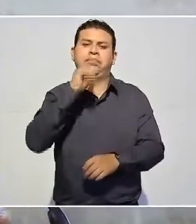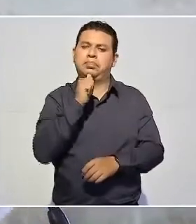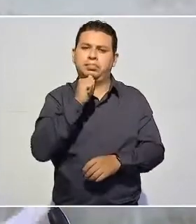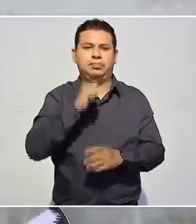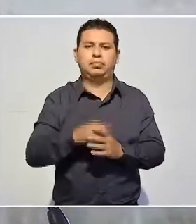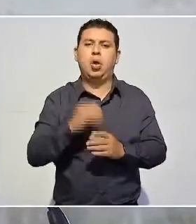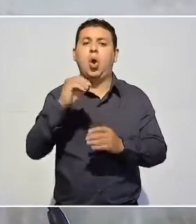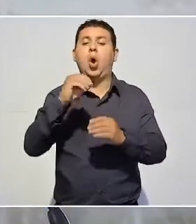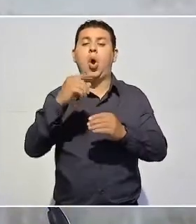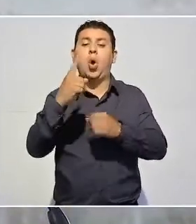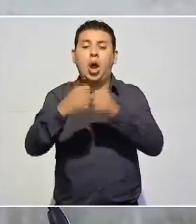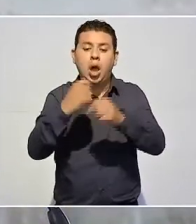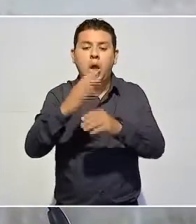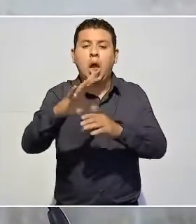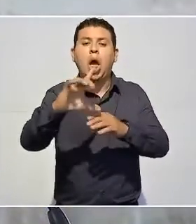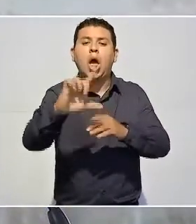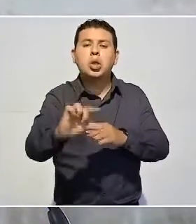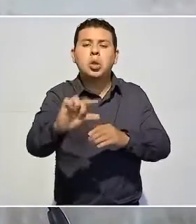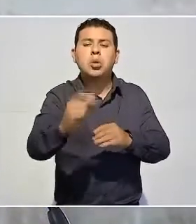Este plan